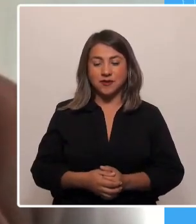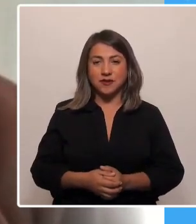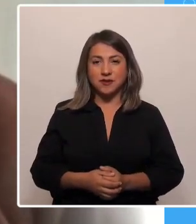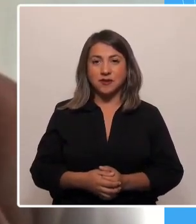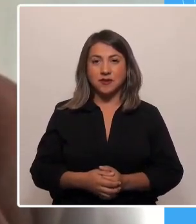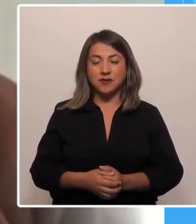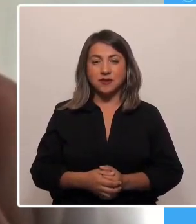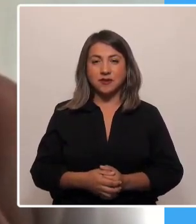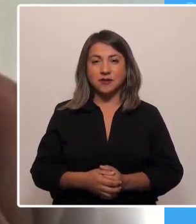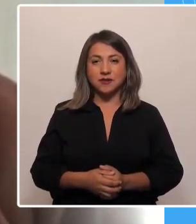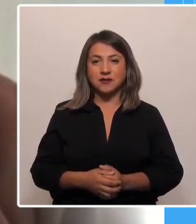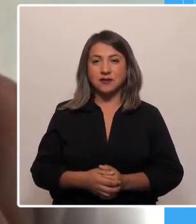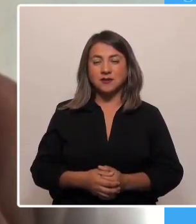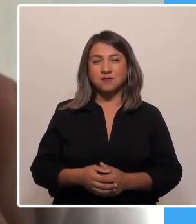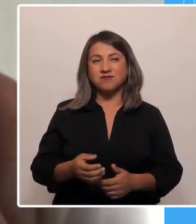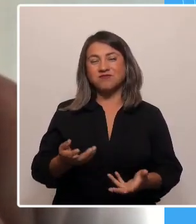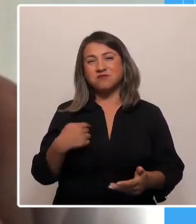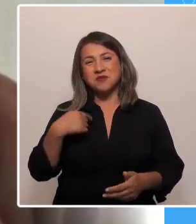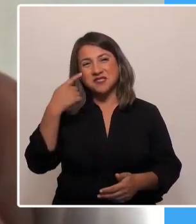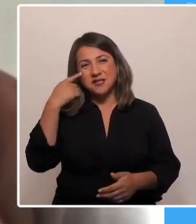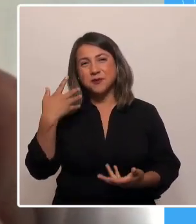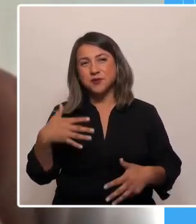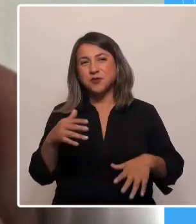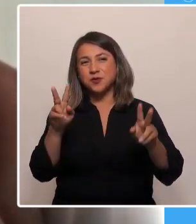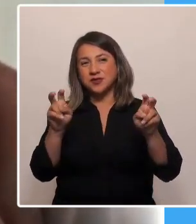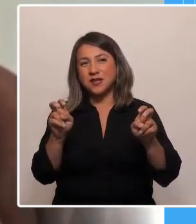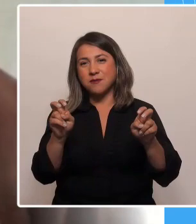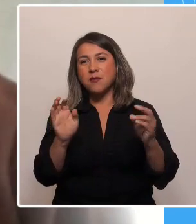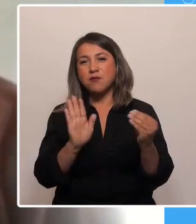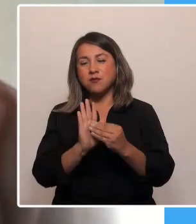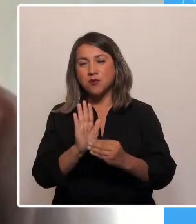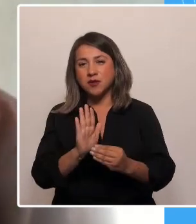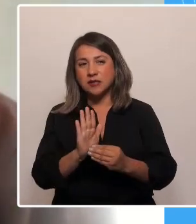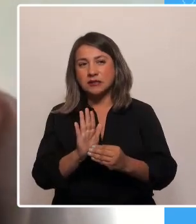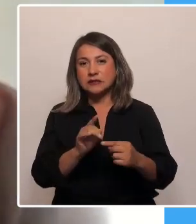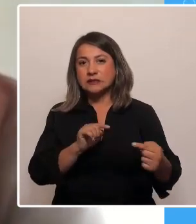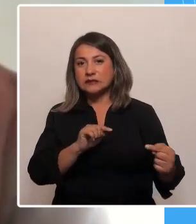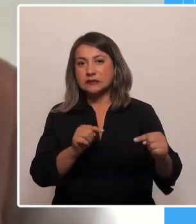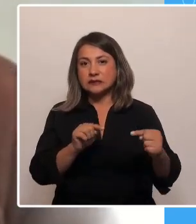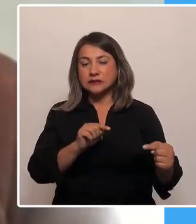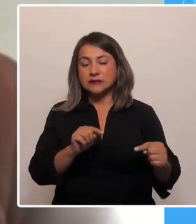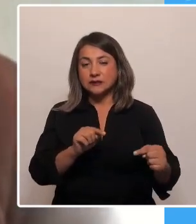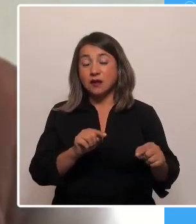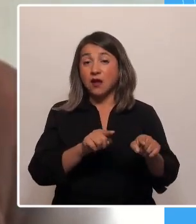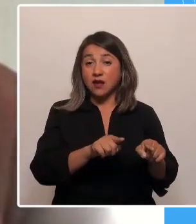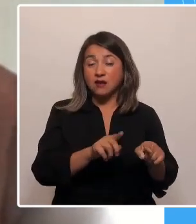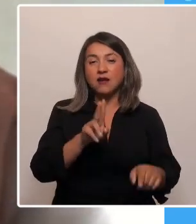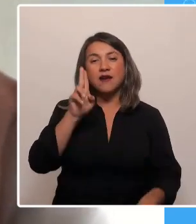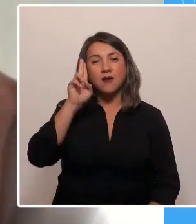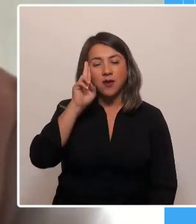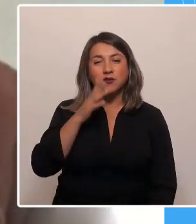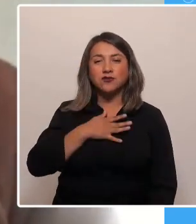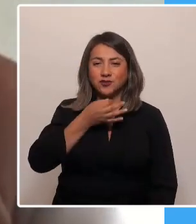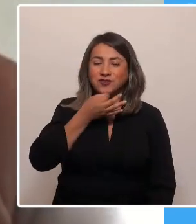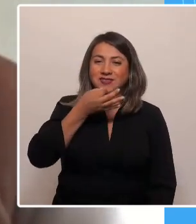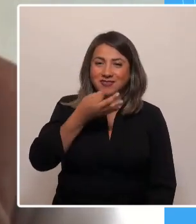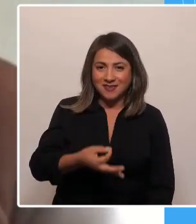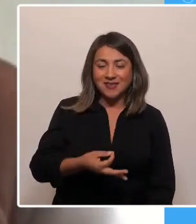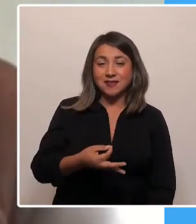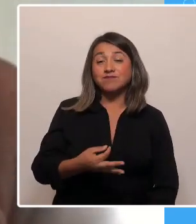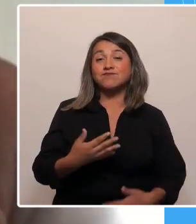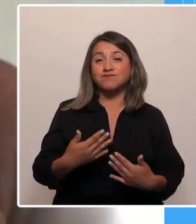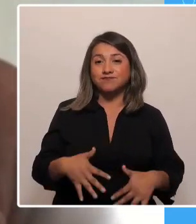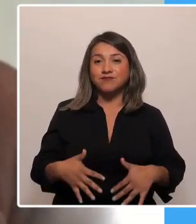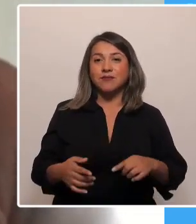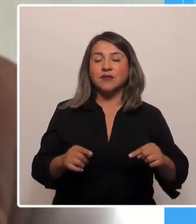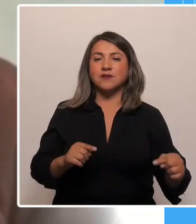calculábamos que iban a ser los grandes temas que se iban a tratar y la tensión que allí se iba a producir recuerdo haber dicho claramente que se iba a dar una